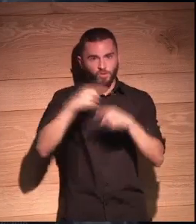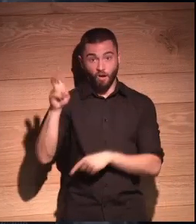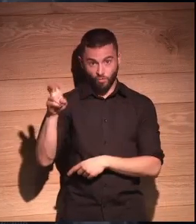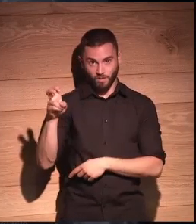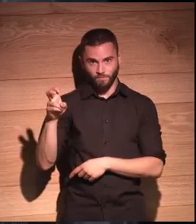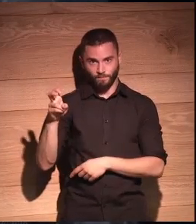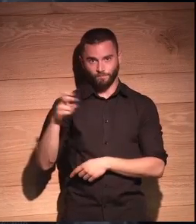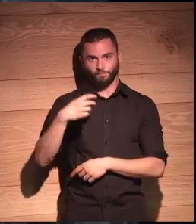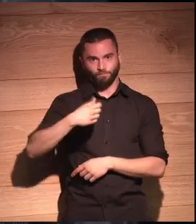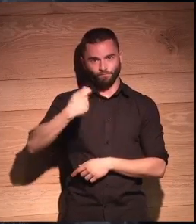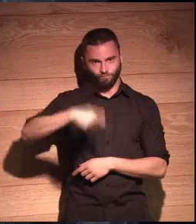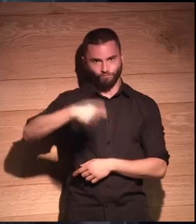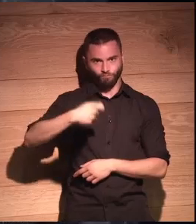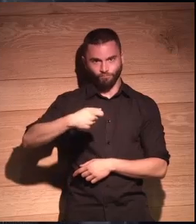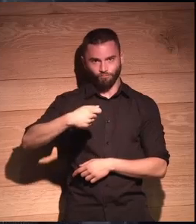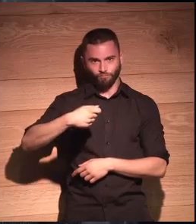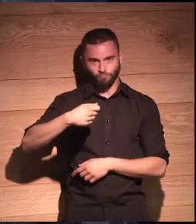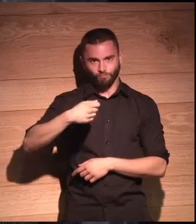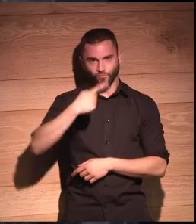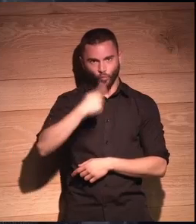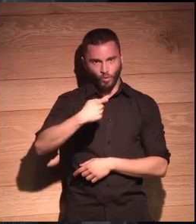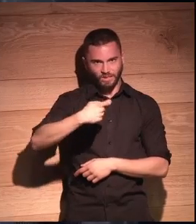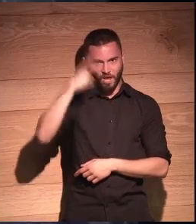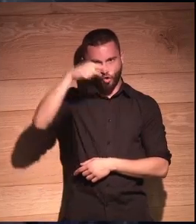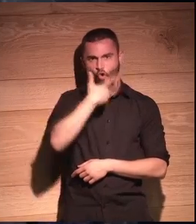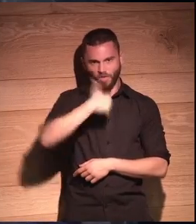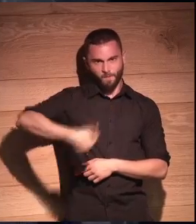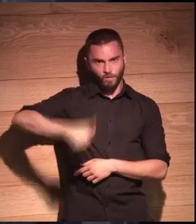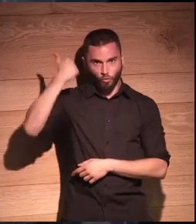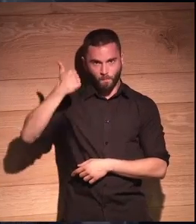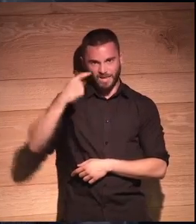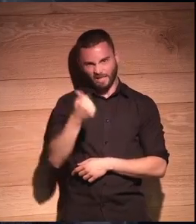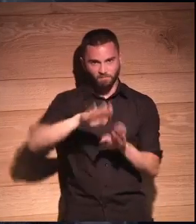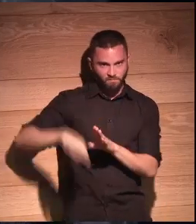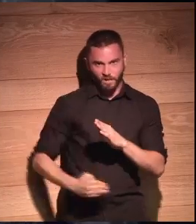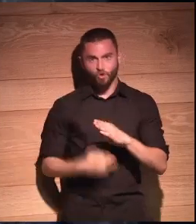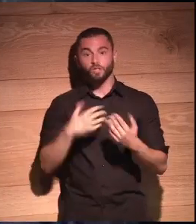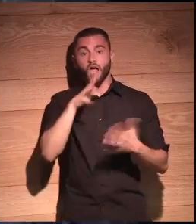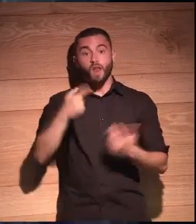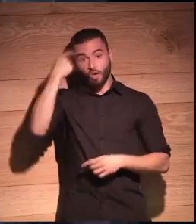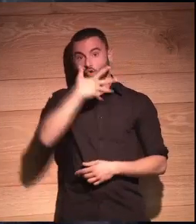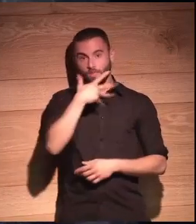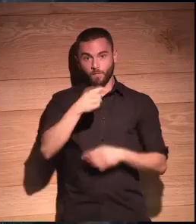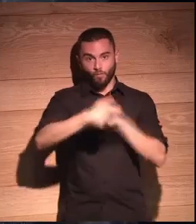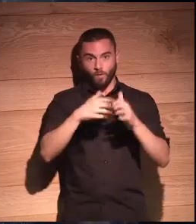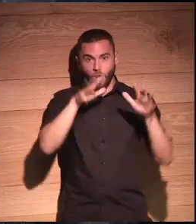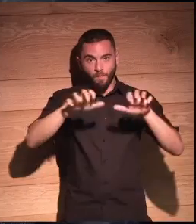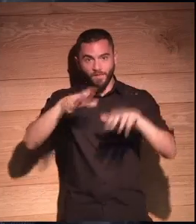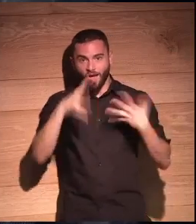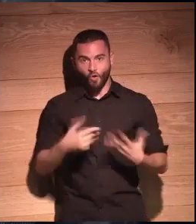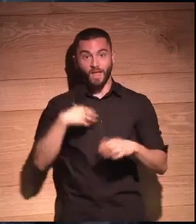útiles cuesta bastante más. Cuesta no tanto dinero, sino cuesta en conocimiento. Y ese conocimiento lo vamos adquiriendo ahora. Es decir, el espacio en el